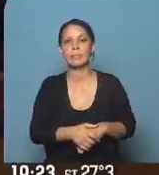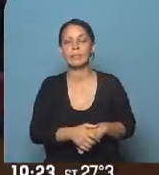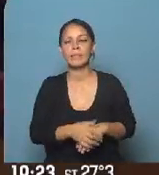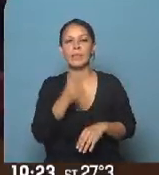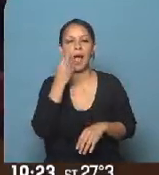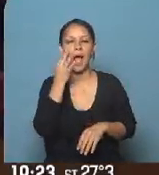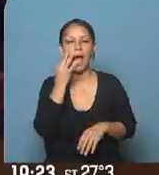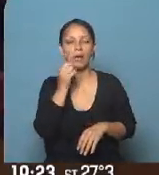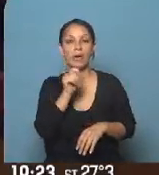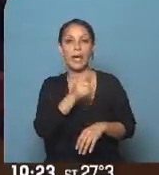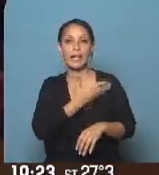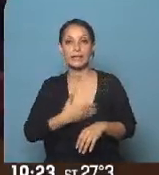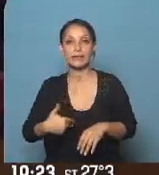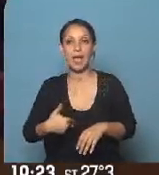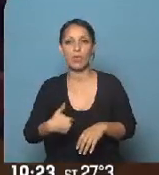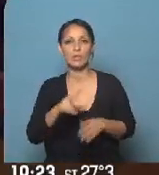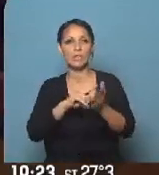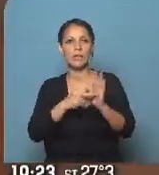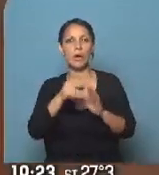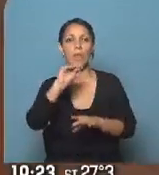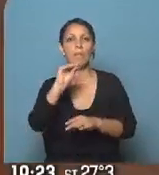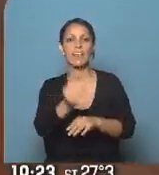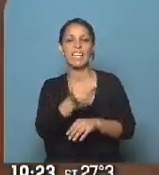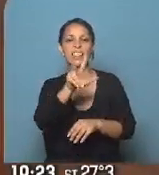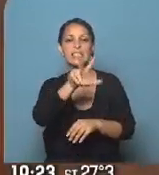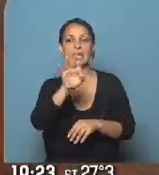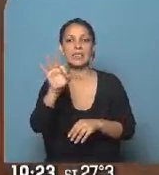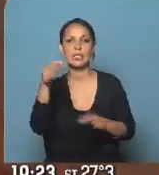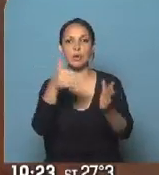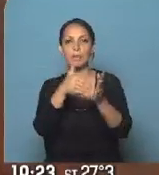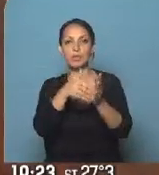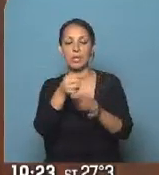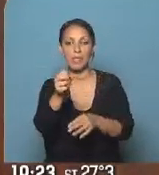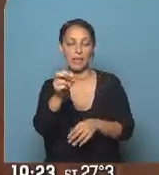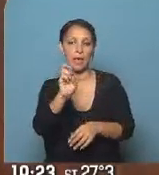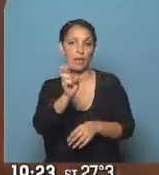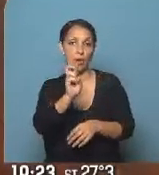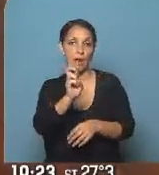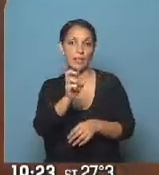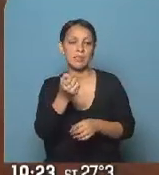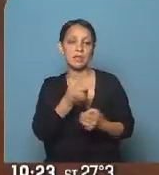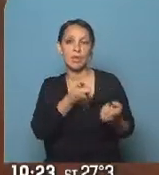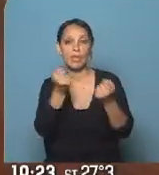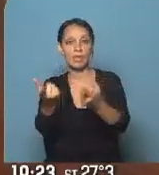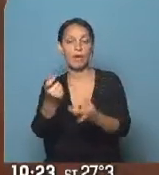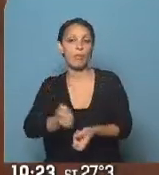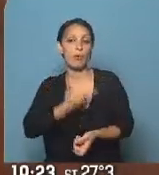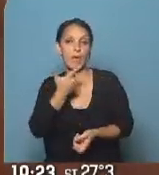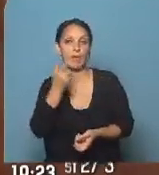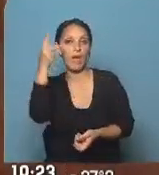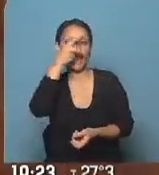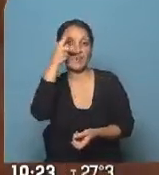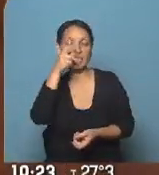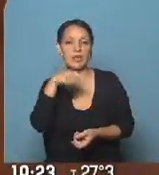algo que le valió al Estado perder cerca de 300 millones de dólares y quedar en manos de Kirchner y los amigos del poder. Y sobre eso construyeron